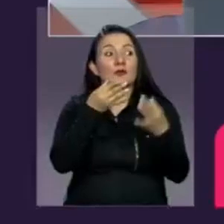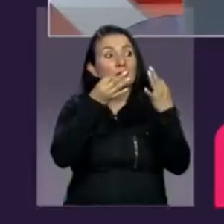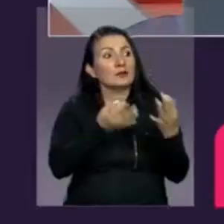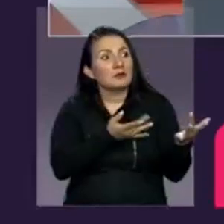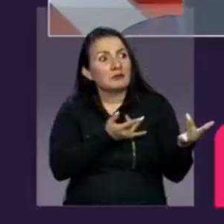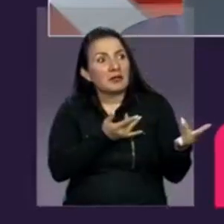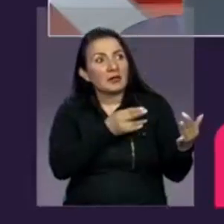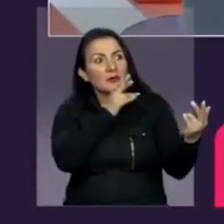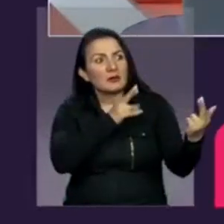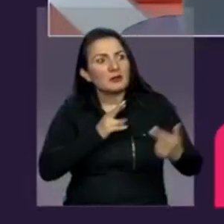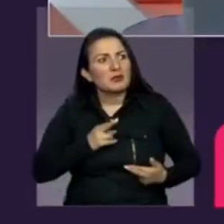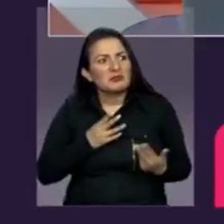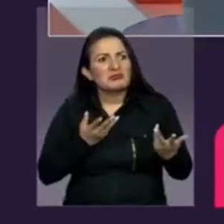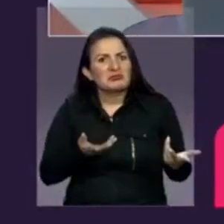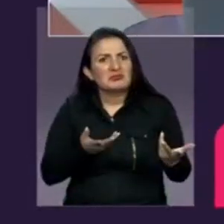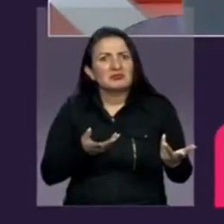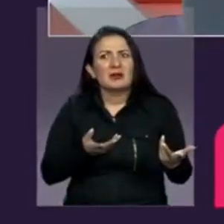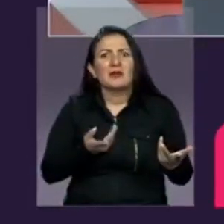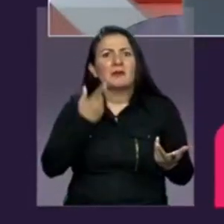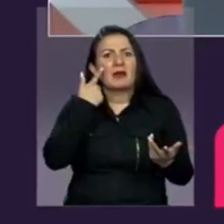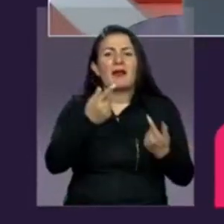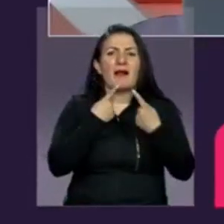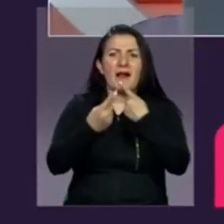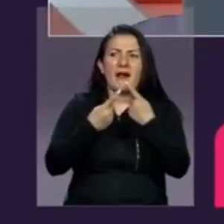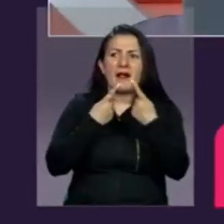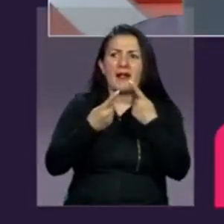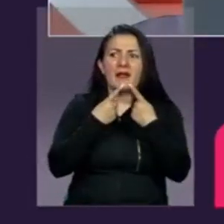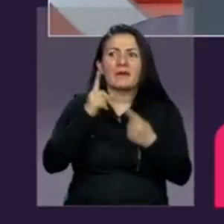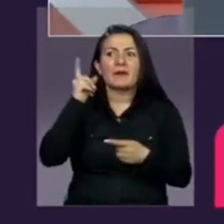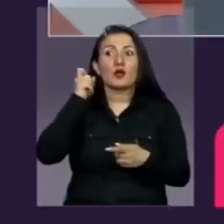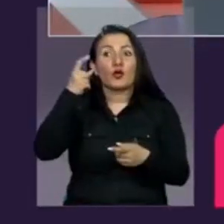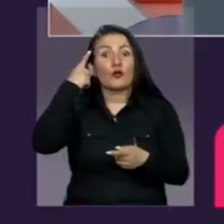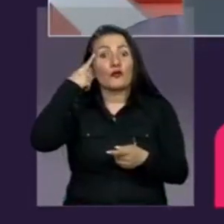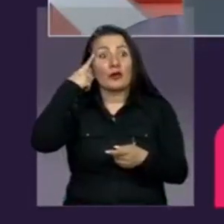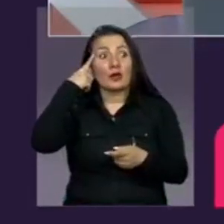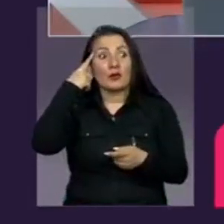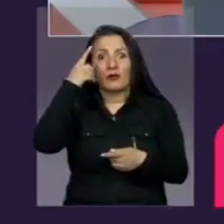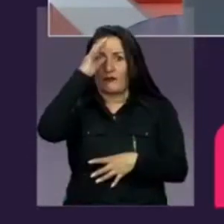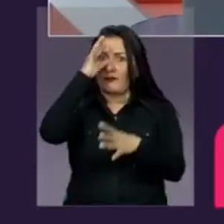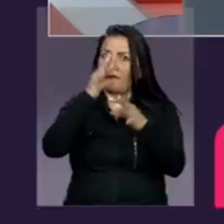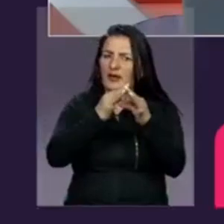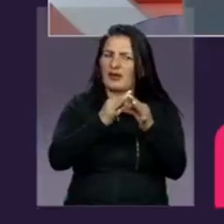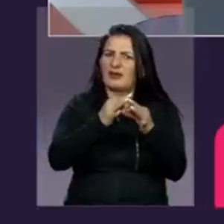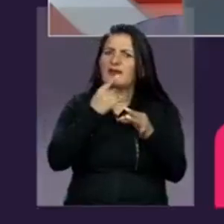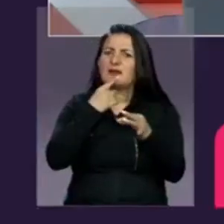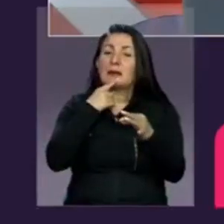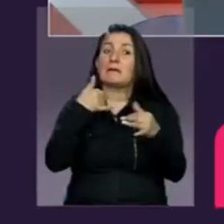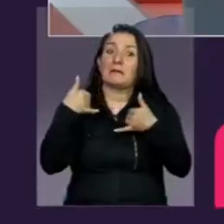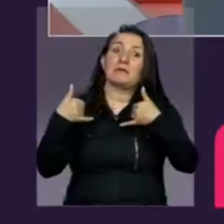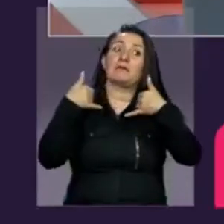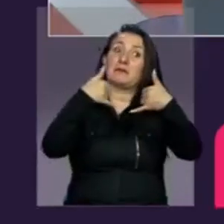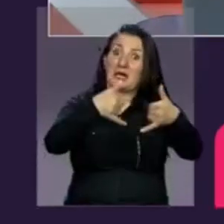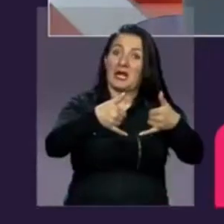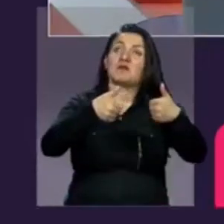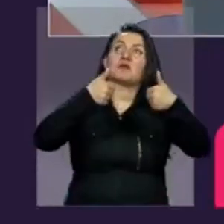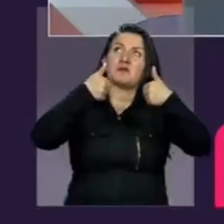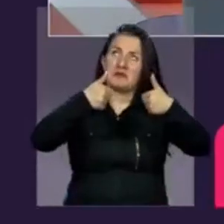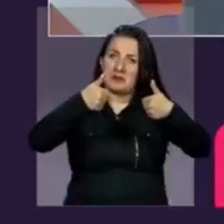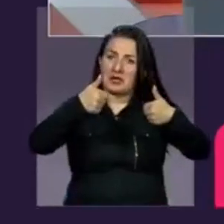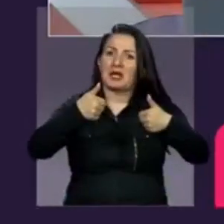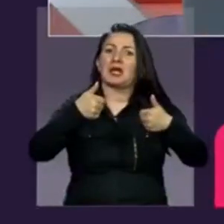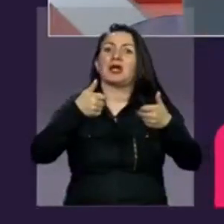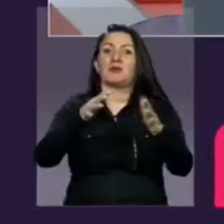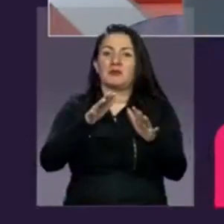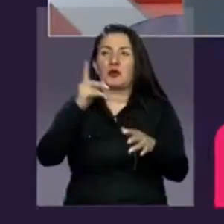esperando porque se habla mucho de que este es el gobierno que va a creer. Vimos en los premios, ok, está bien, muy bien